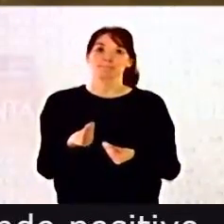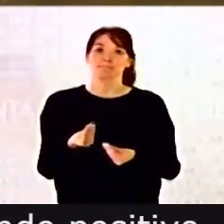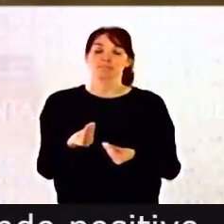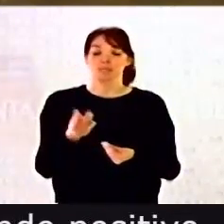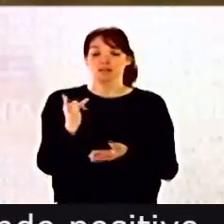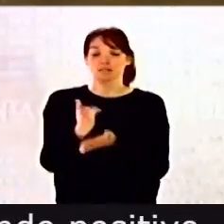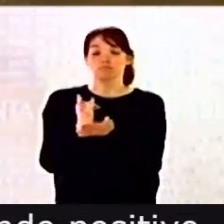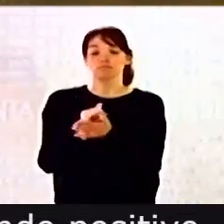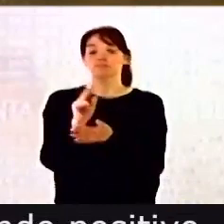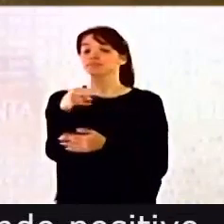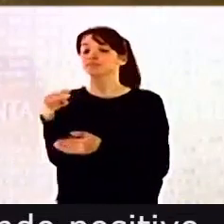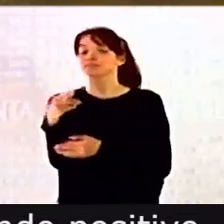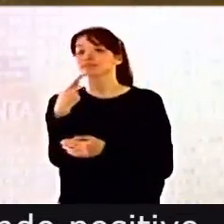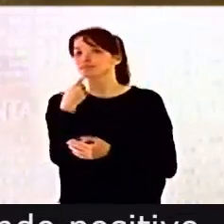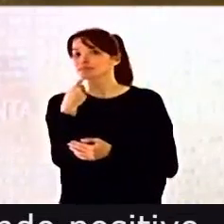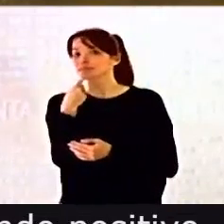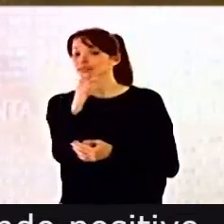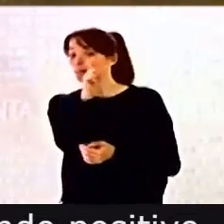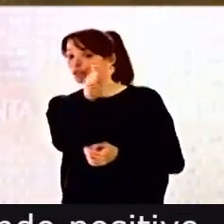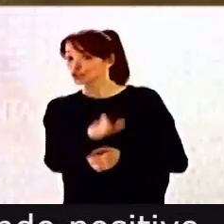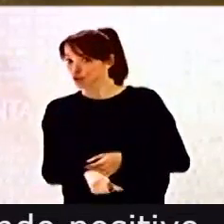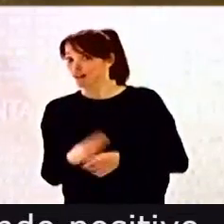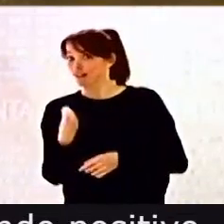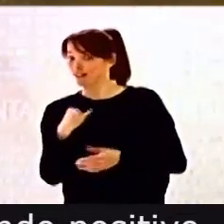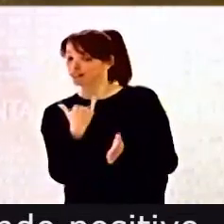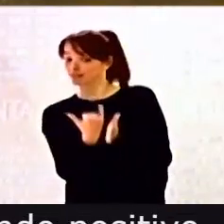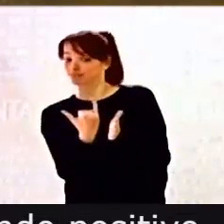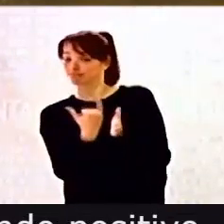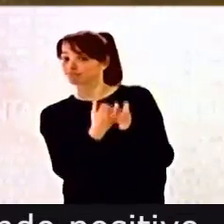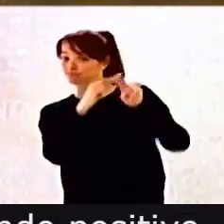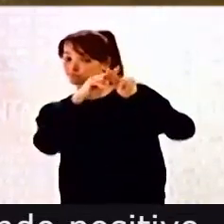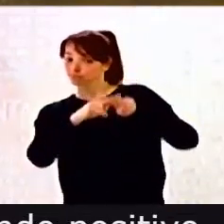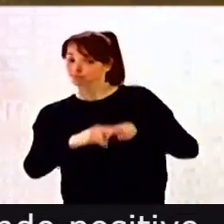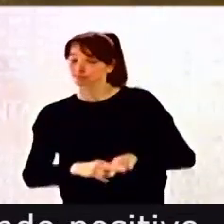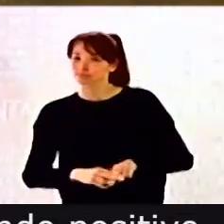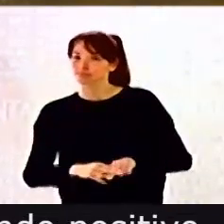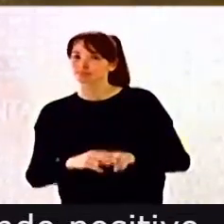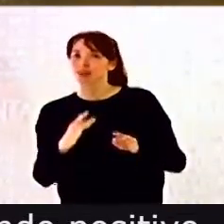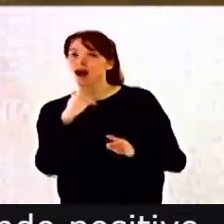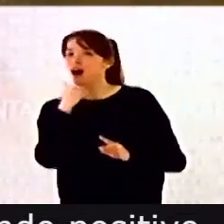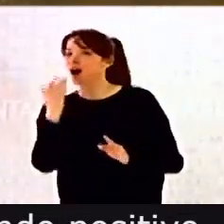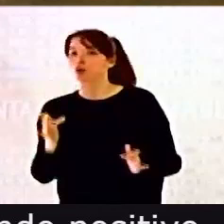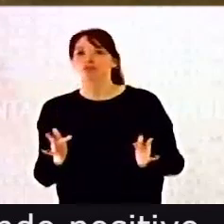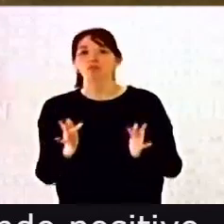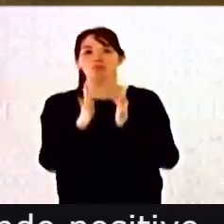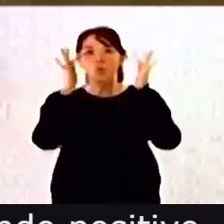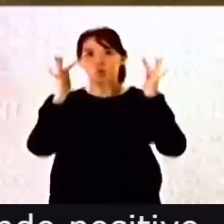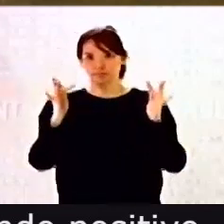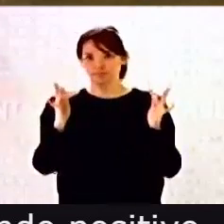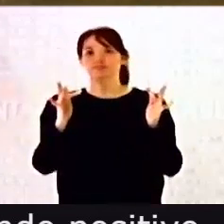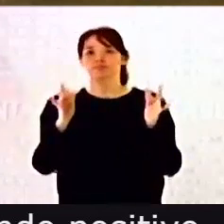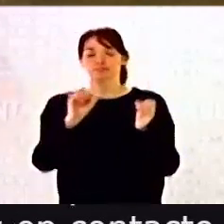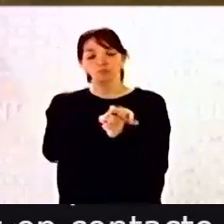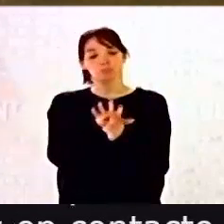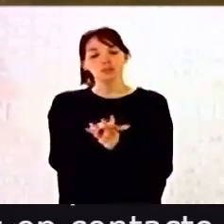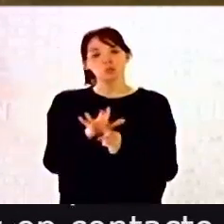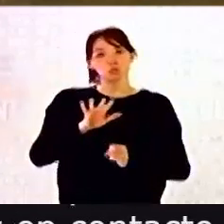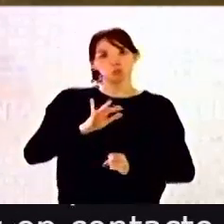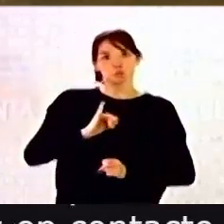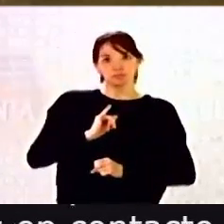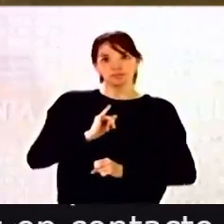señalar si la persona ha estado alguna vez en contacto con el coronavirus y